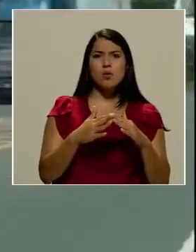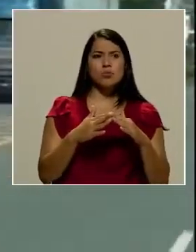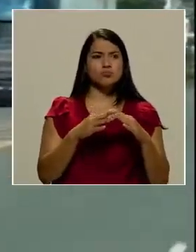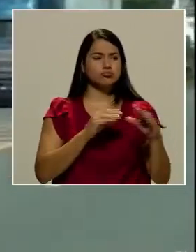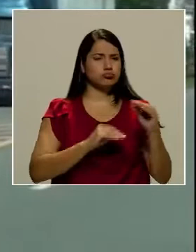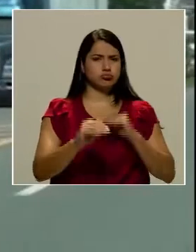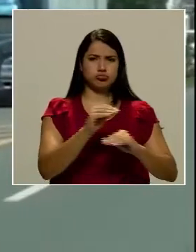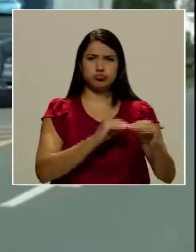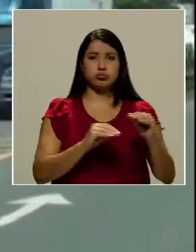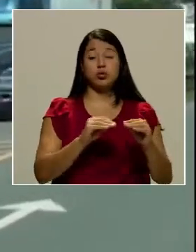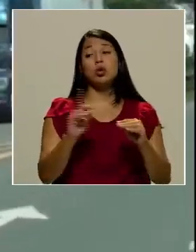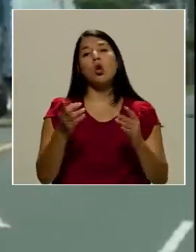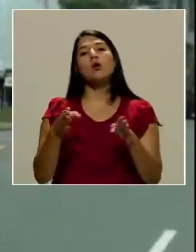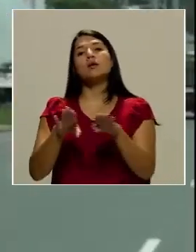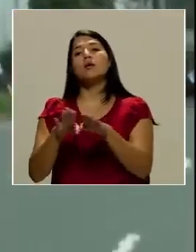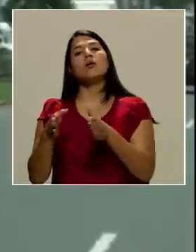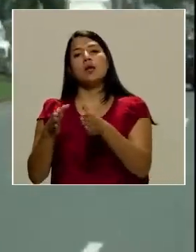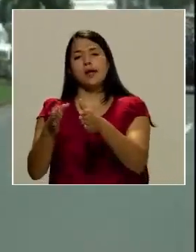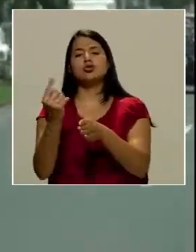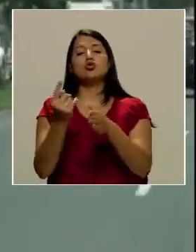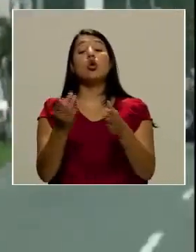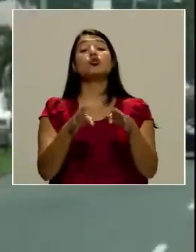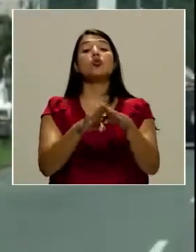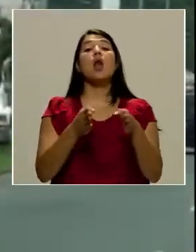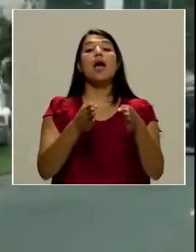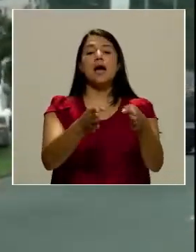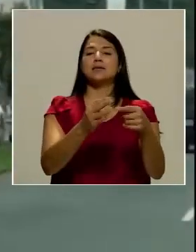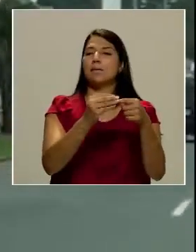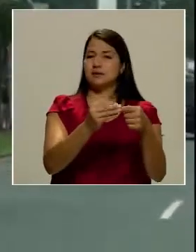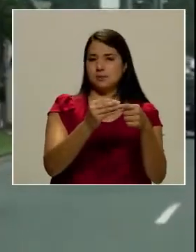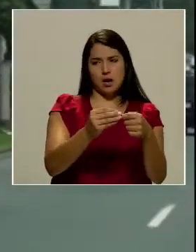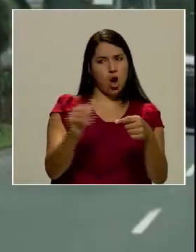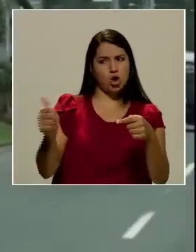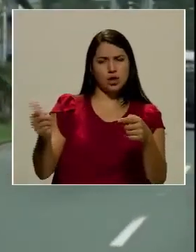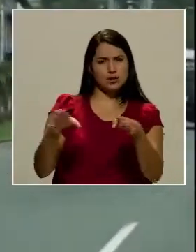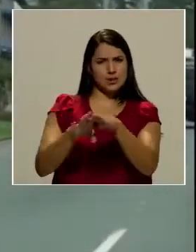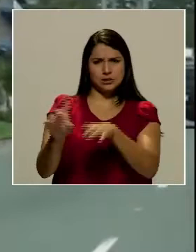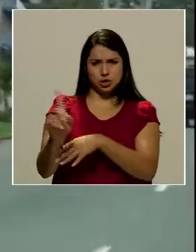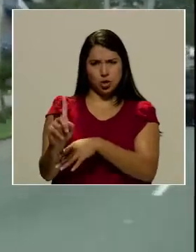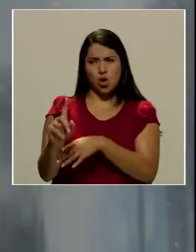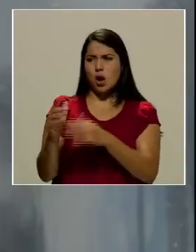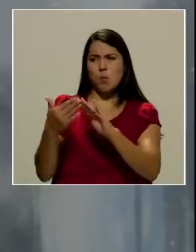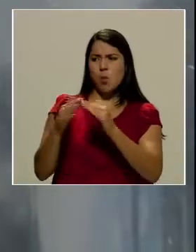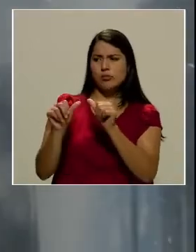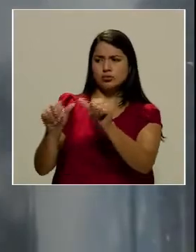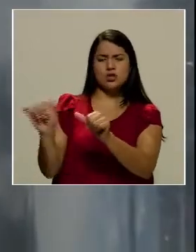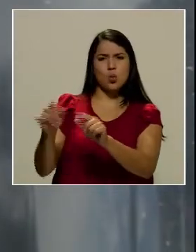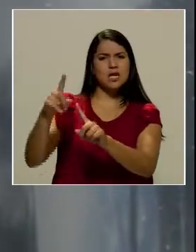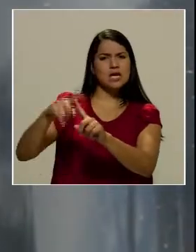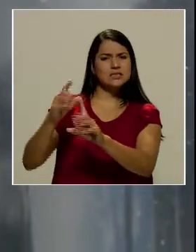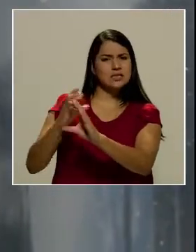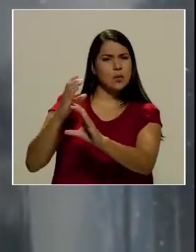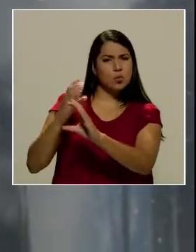calles, solamente la principal para los furgoneros, el pueblo sigue igual, taxistas, buses, la gente. Se debería cerrar